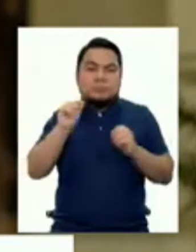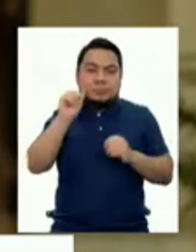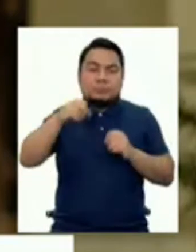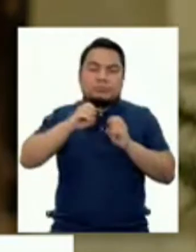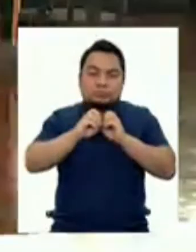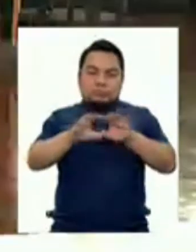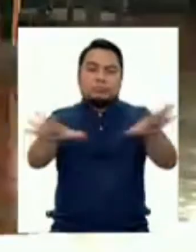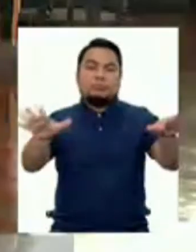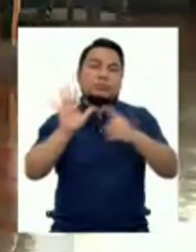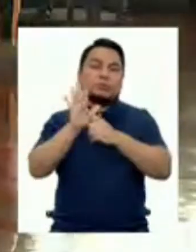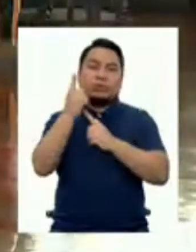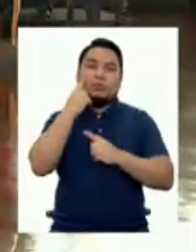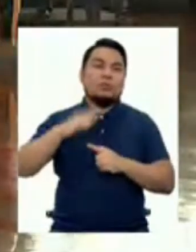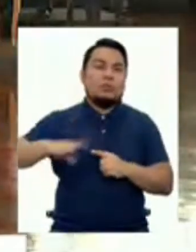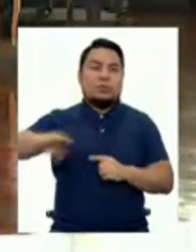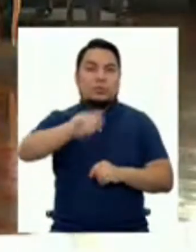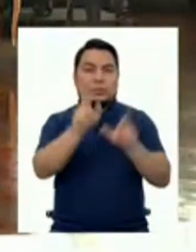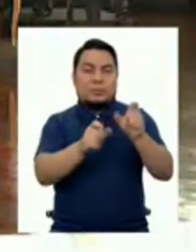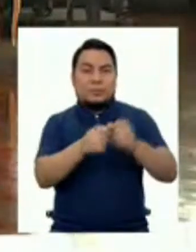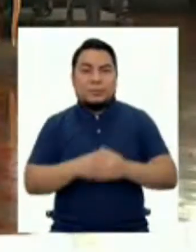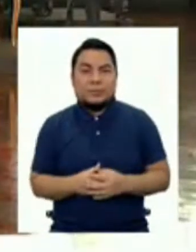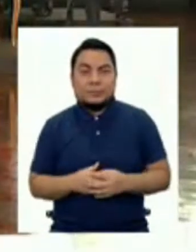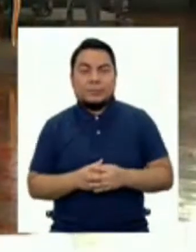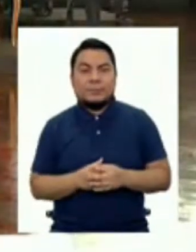los detalles de toda la población.